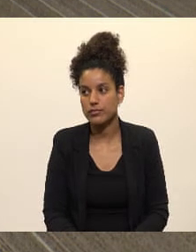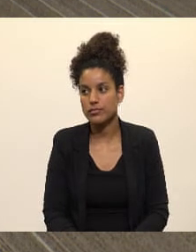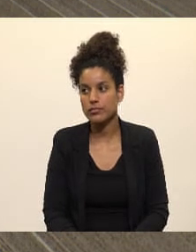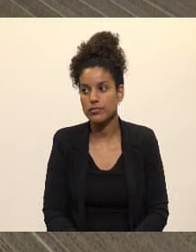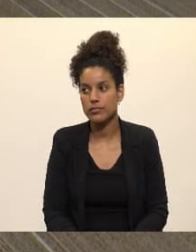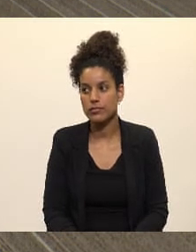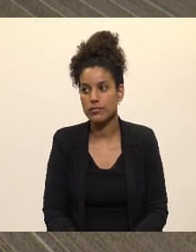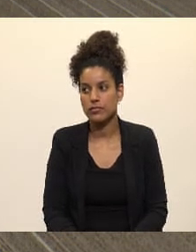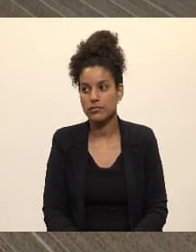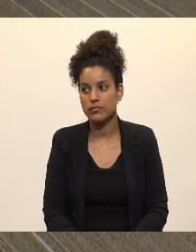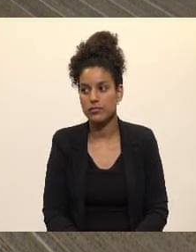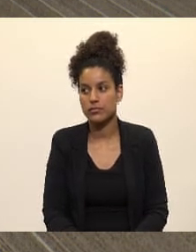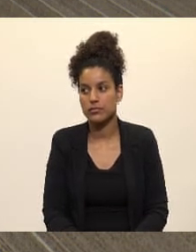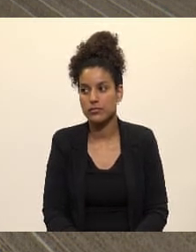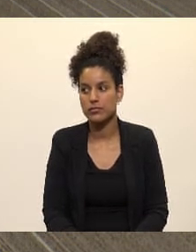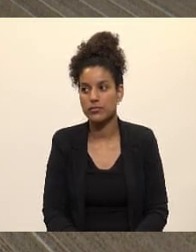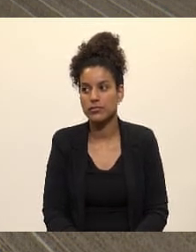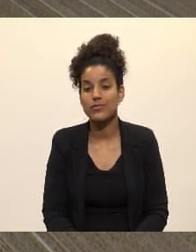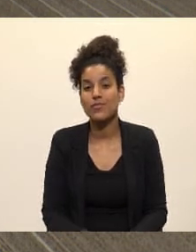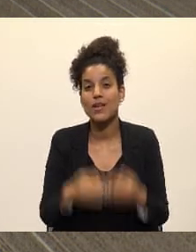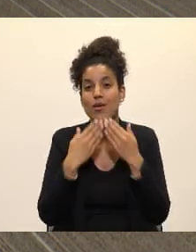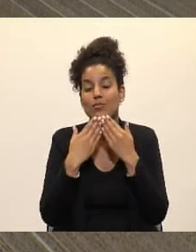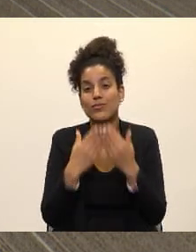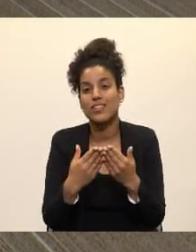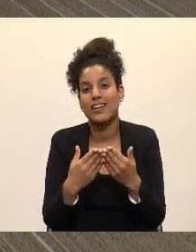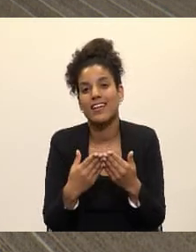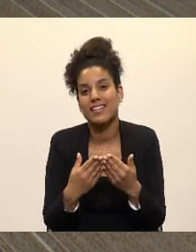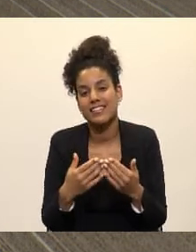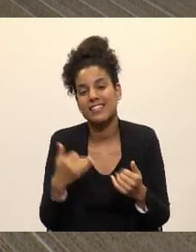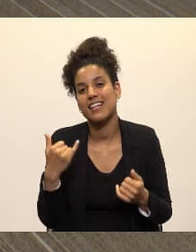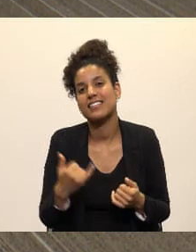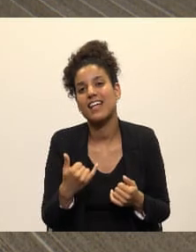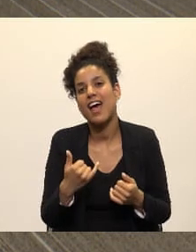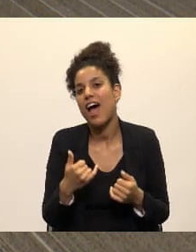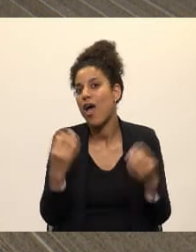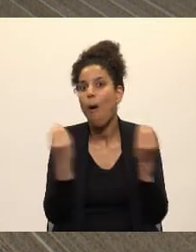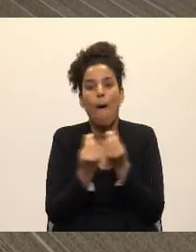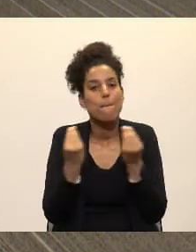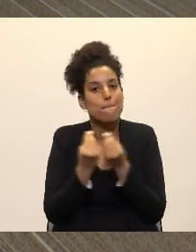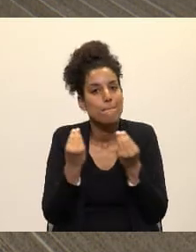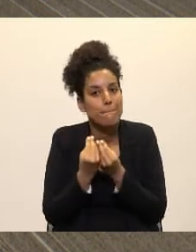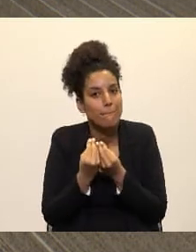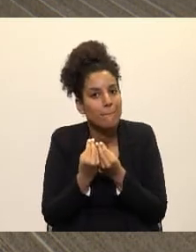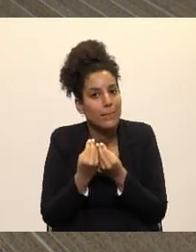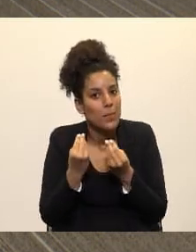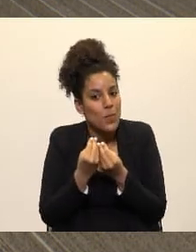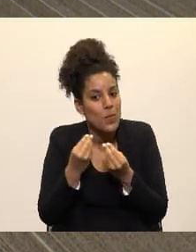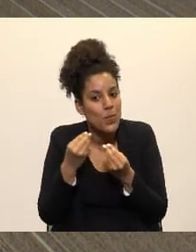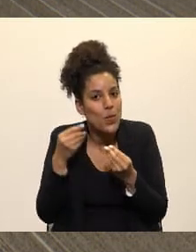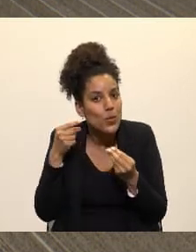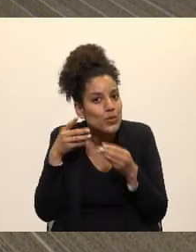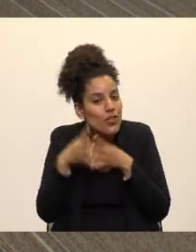Muchísimas gracias. La verdad que nos dejás planteados muchos desafíos que ojalá podamos ir comprometiéndonos